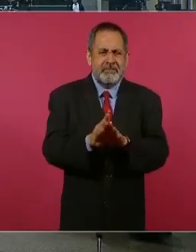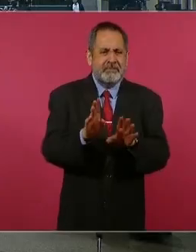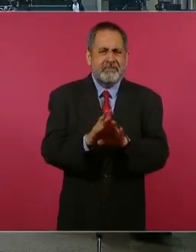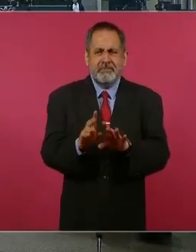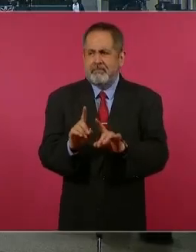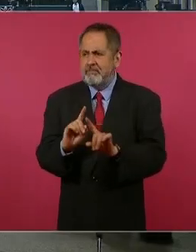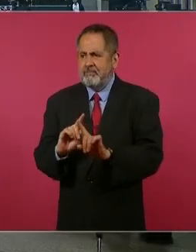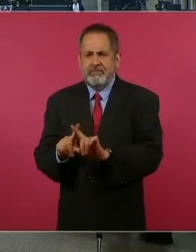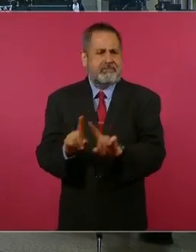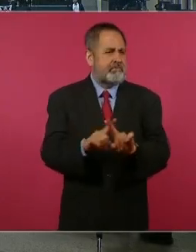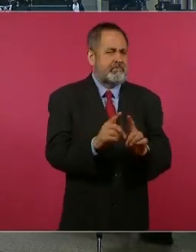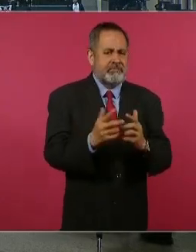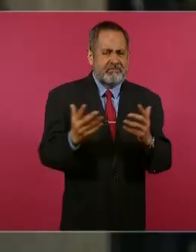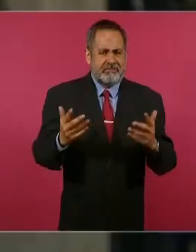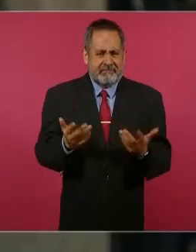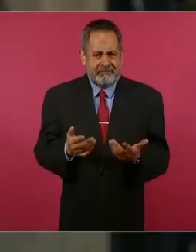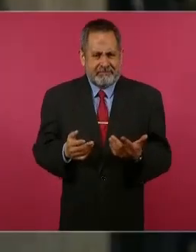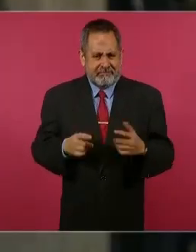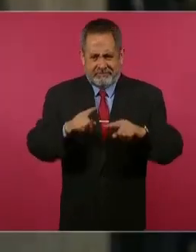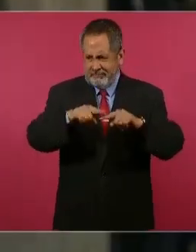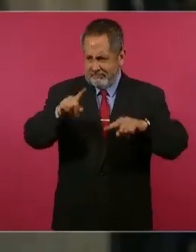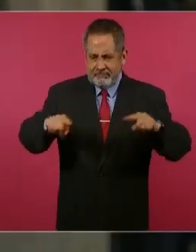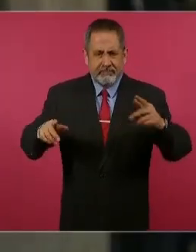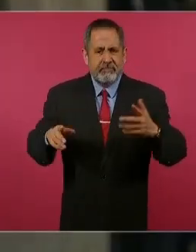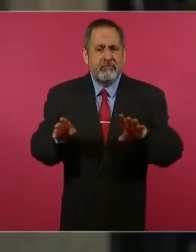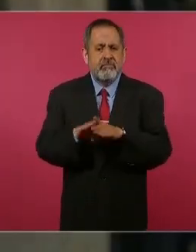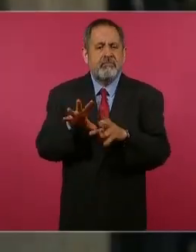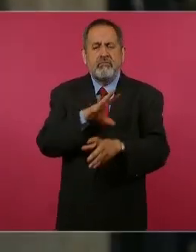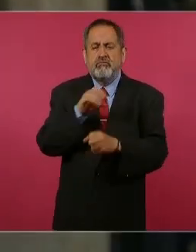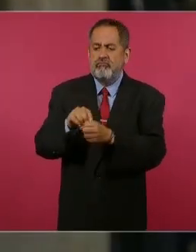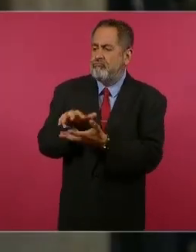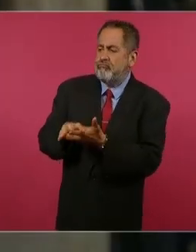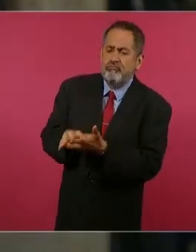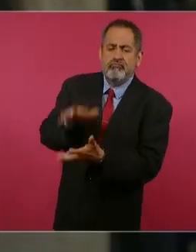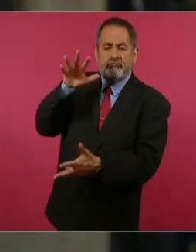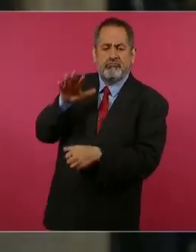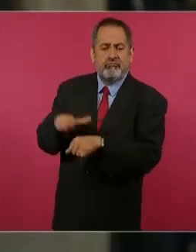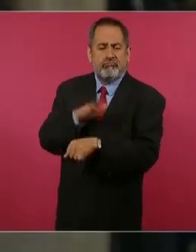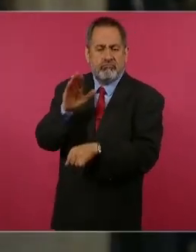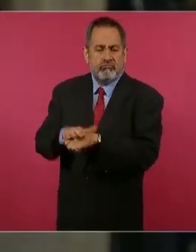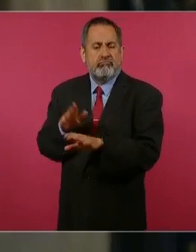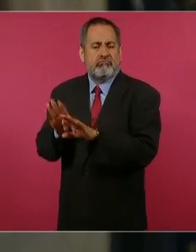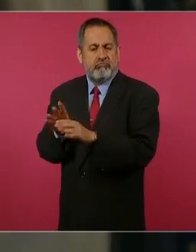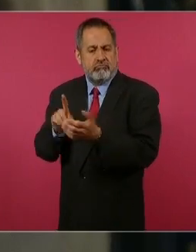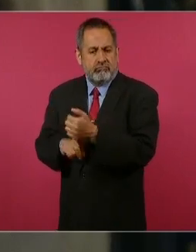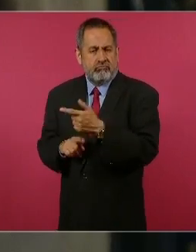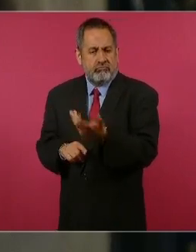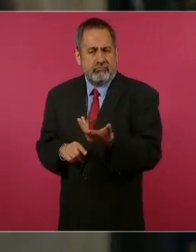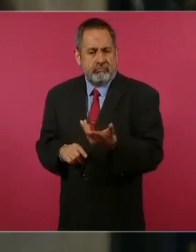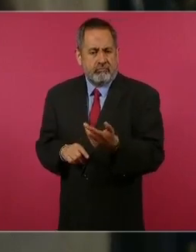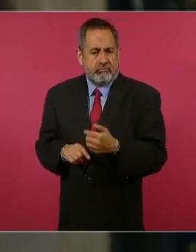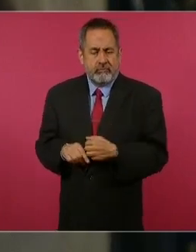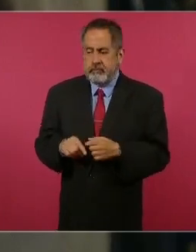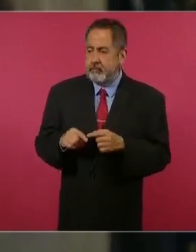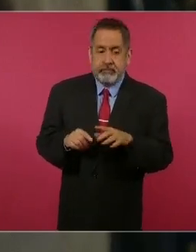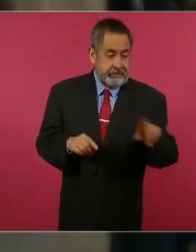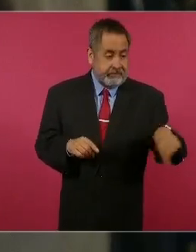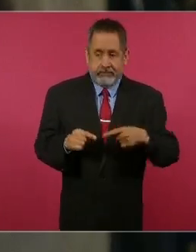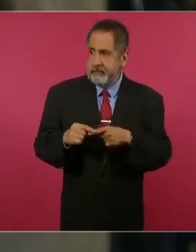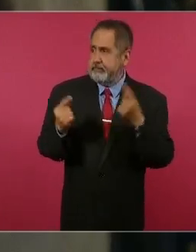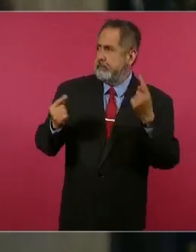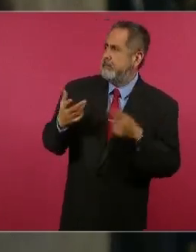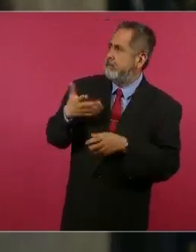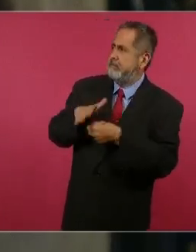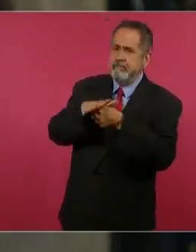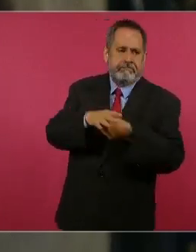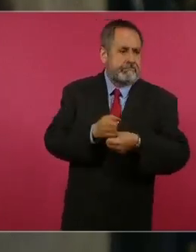cómo ve usted lograr una pluralidad en medio de una mayoría calificada que puede resultar para la oposición, como lo mencionan ellos, una